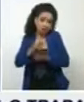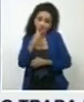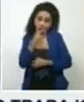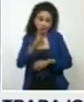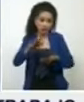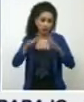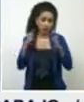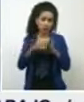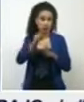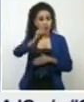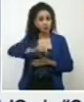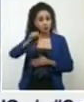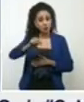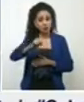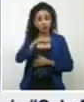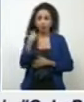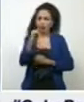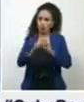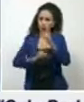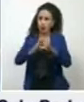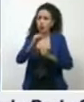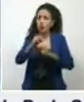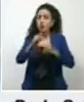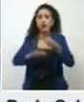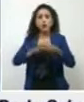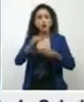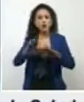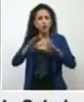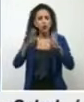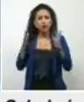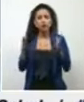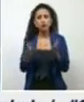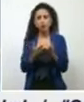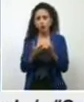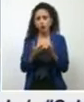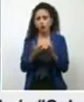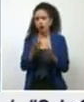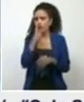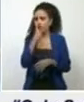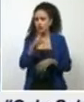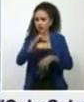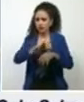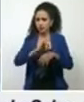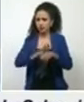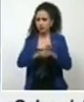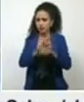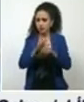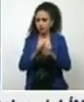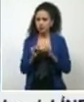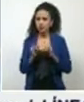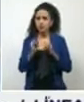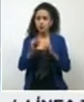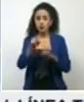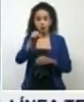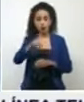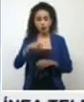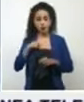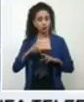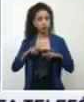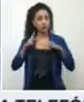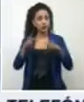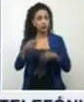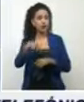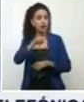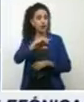que hemos venido haciendo en todos los casos que se han informado aquí. Reitero, ayer la informamos